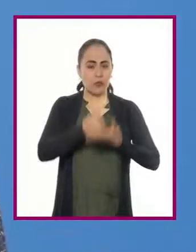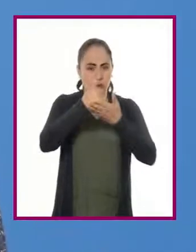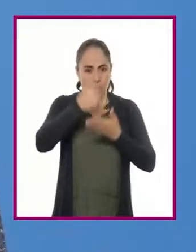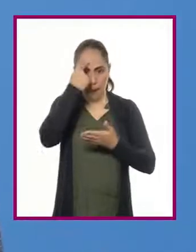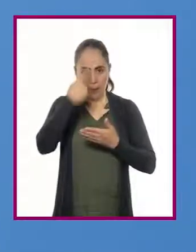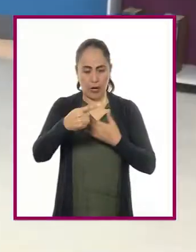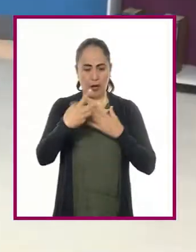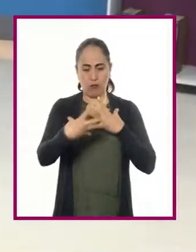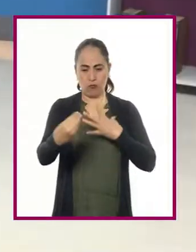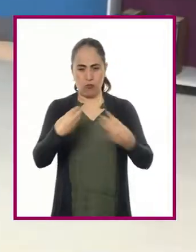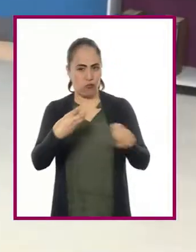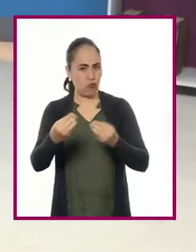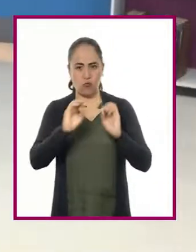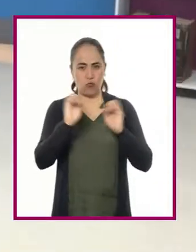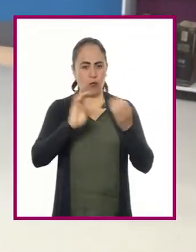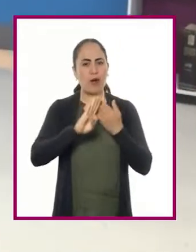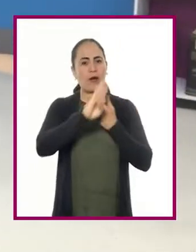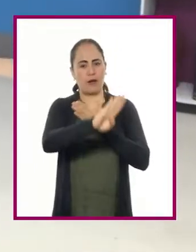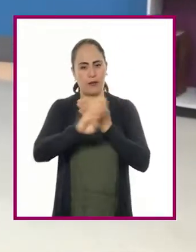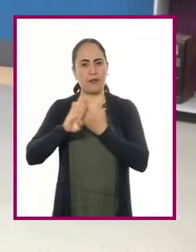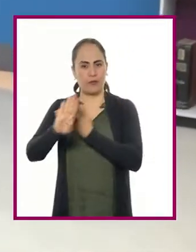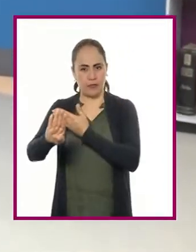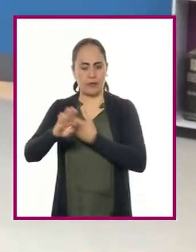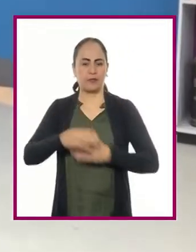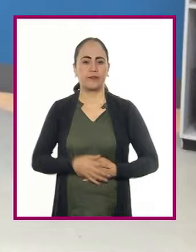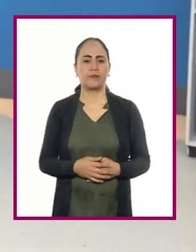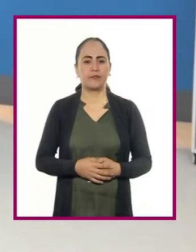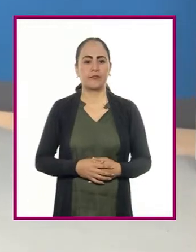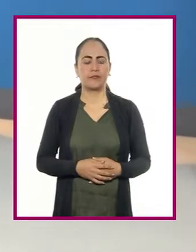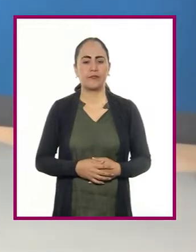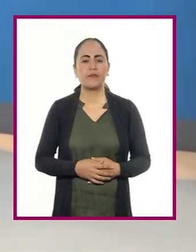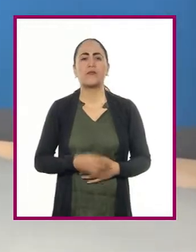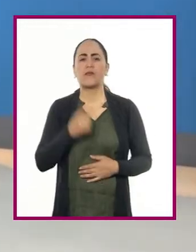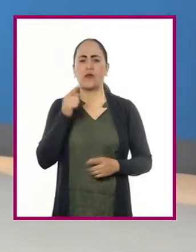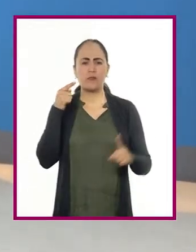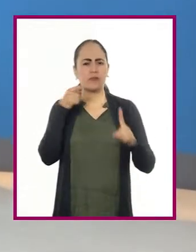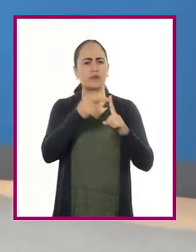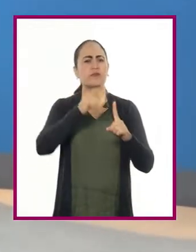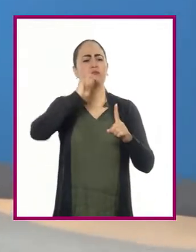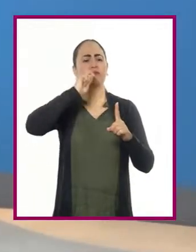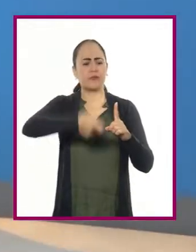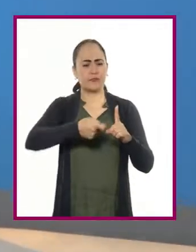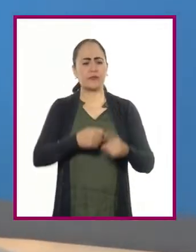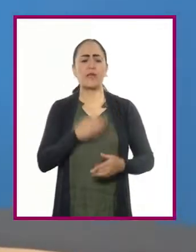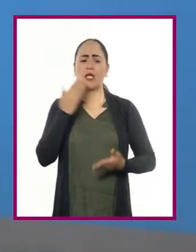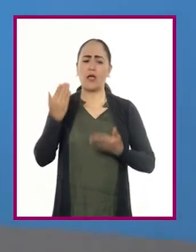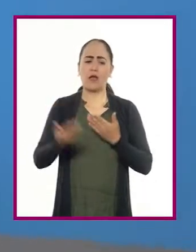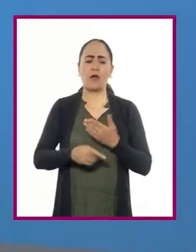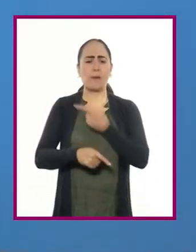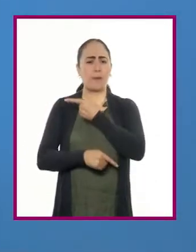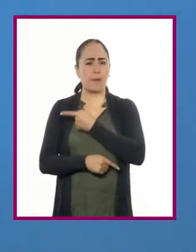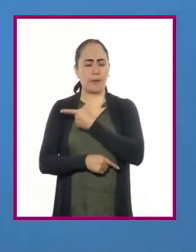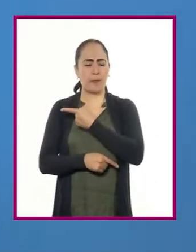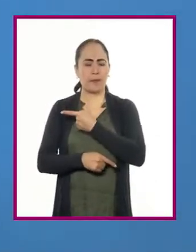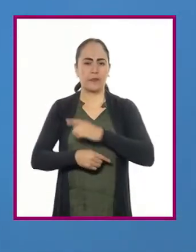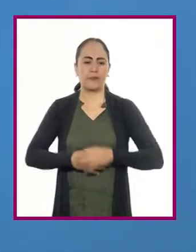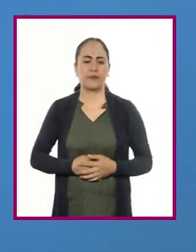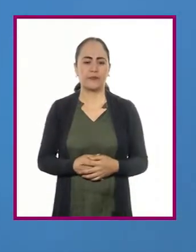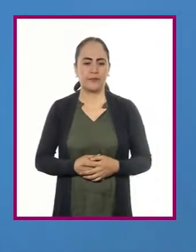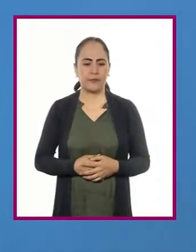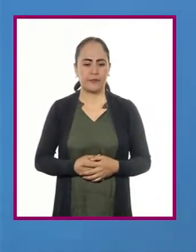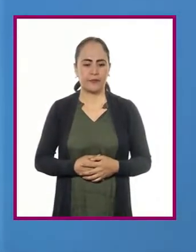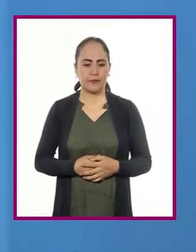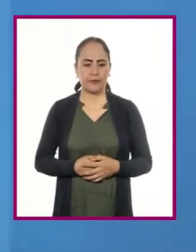contagio. El propósito que guiará esta sesión es estudiar las formas de diferenciación